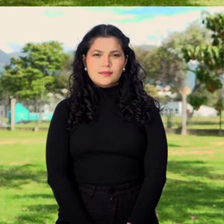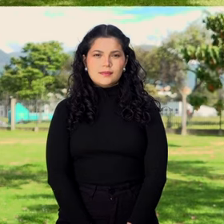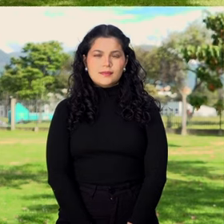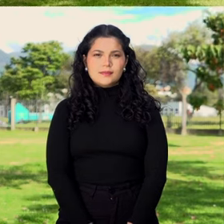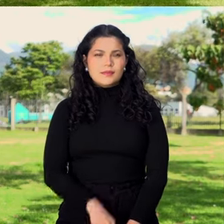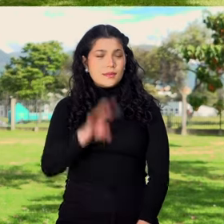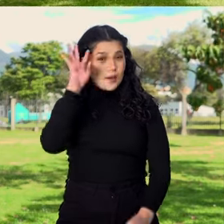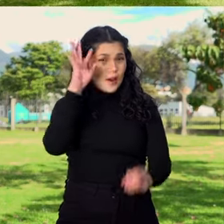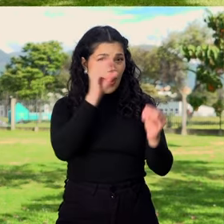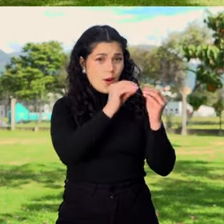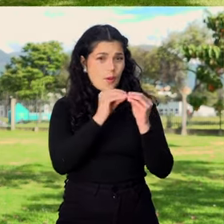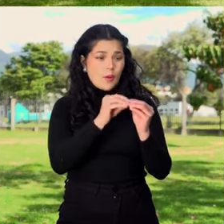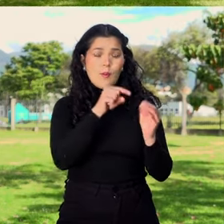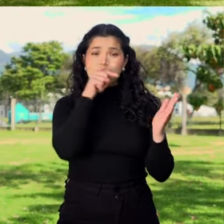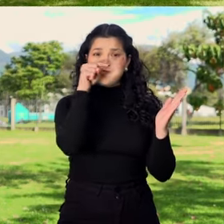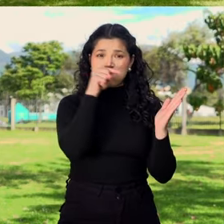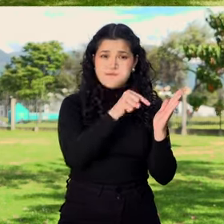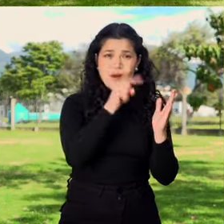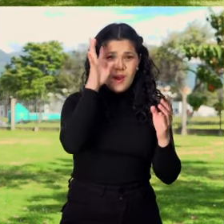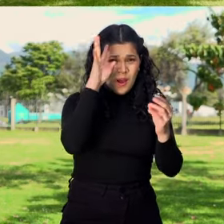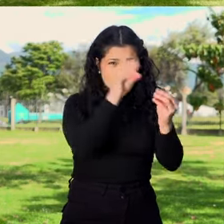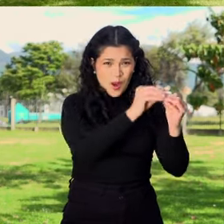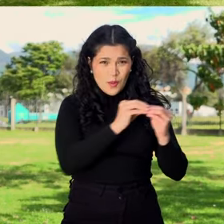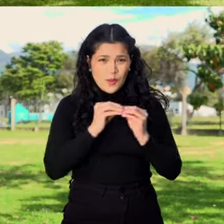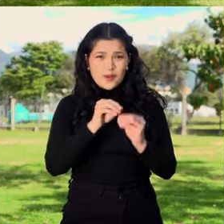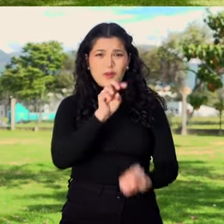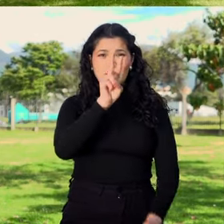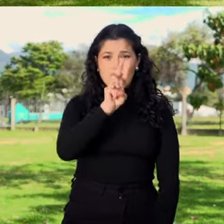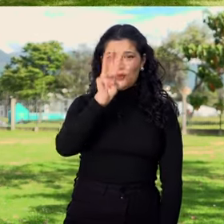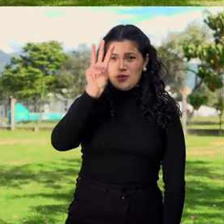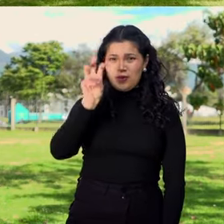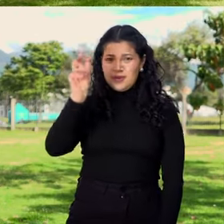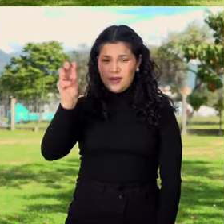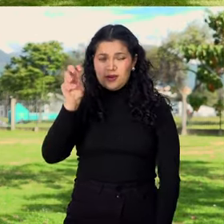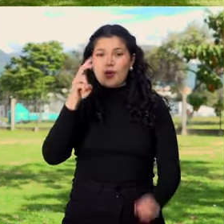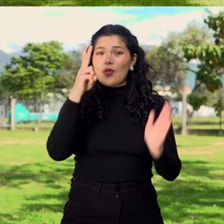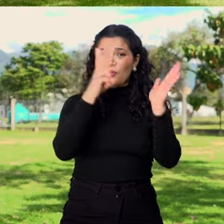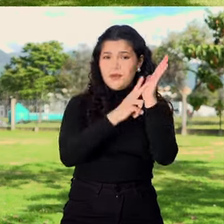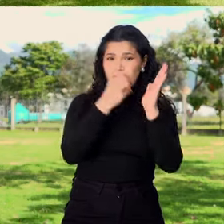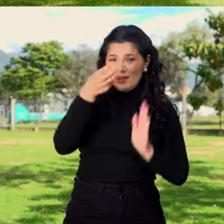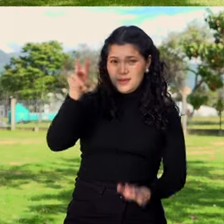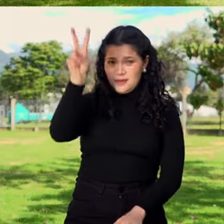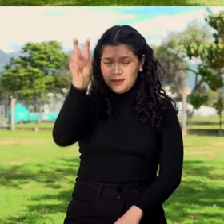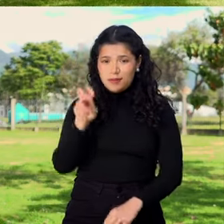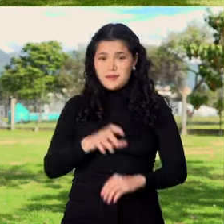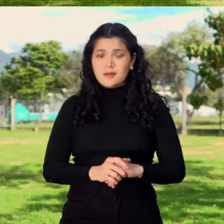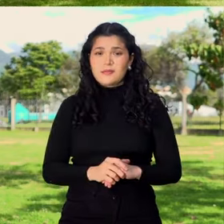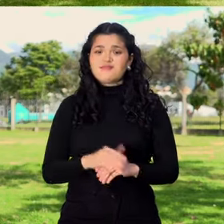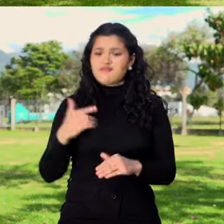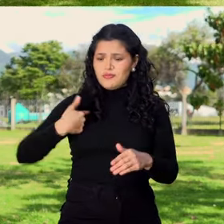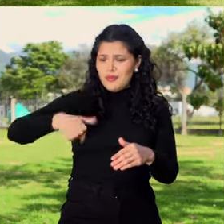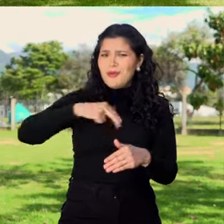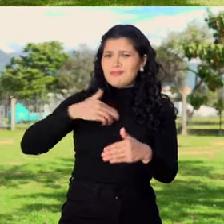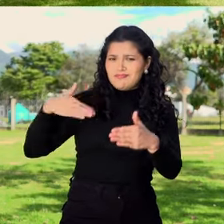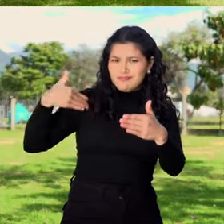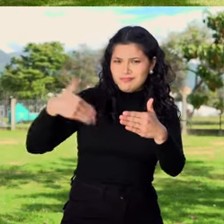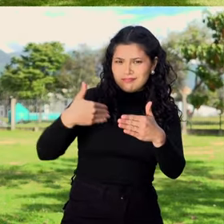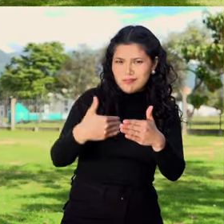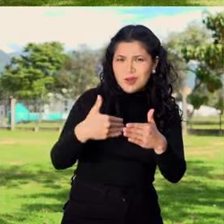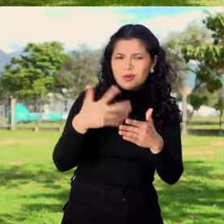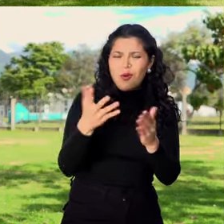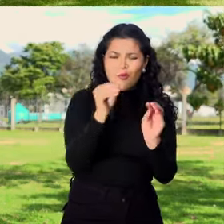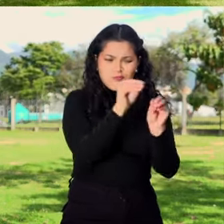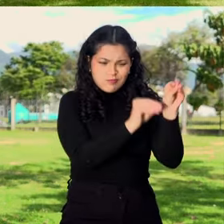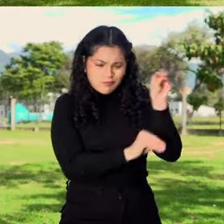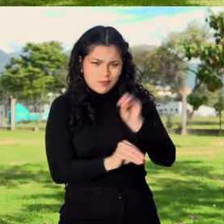en concordancia con lo establecido en el acuerdo 238 de 2017 hemos avanzado en la